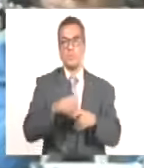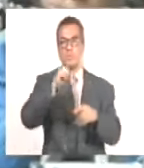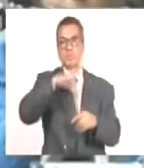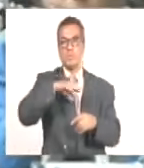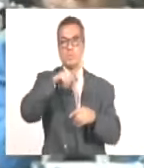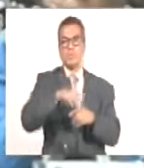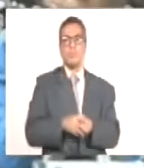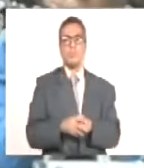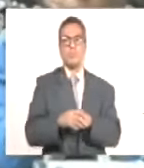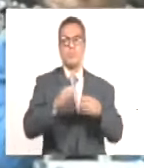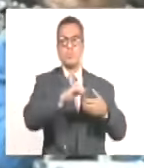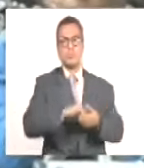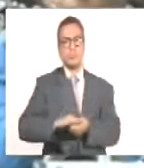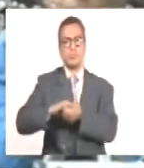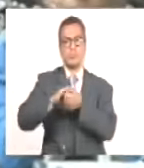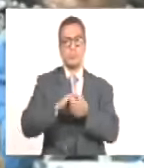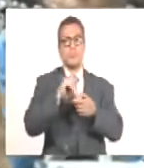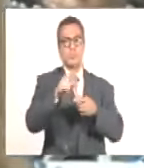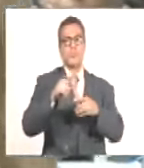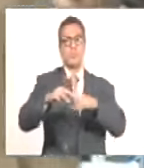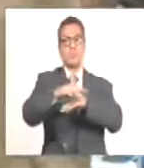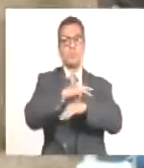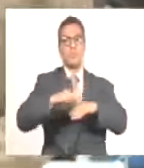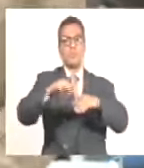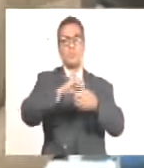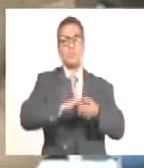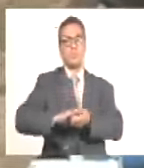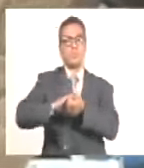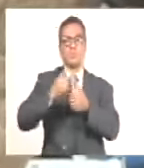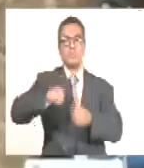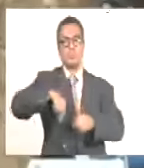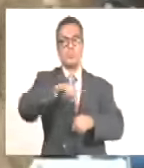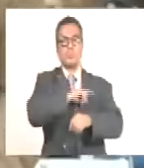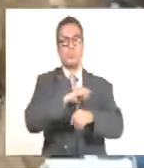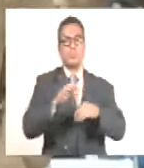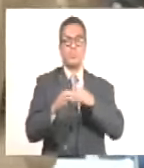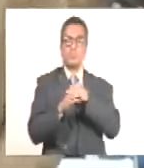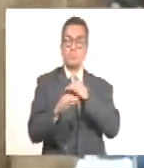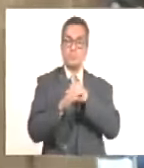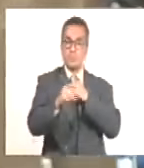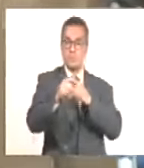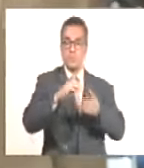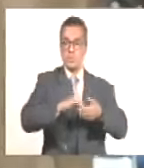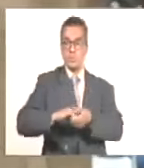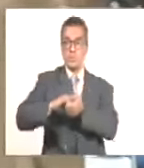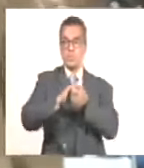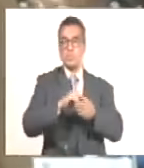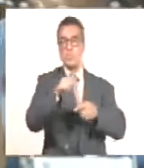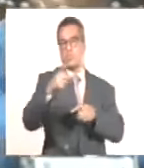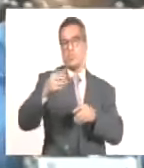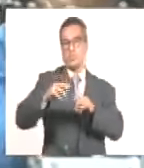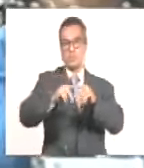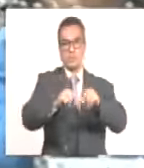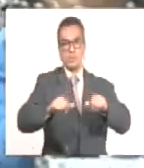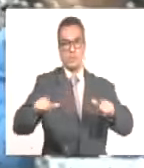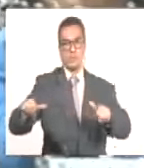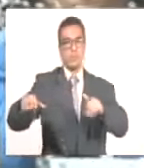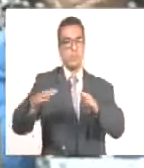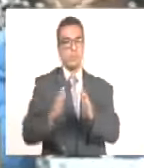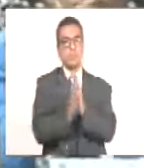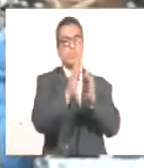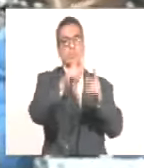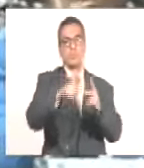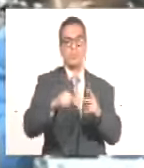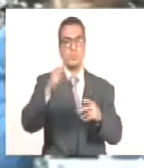historias de Trujillo, del municipio de Trujillo y de nuestro estado de Trujillo. Trujillo, tierra de santos